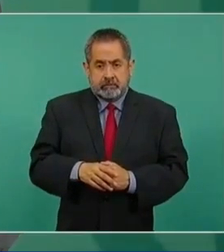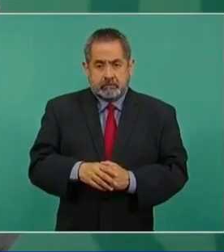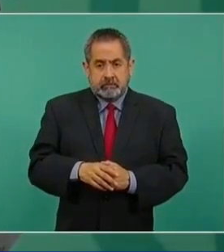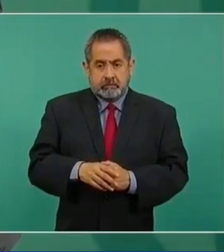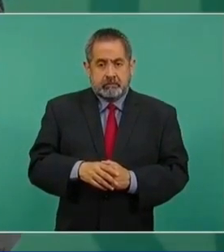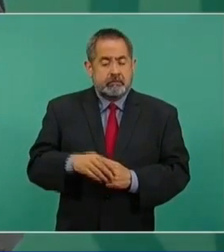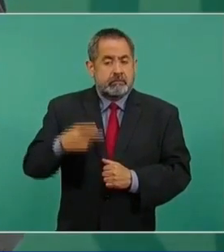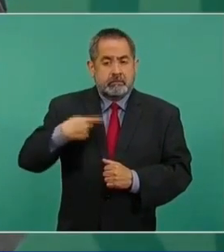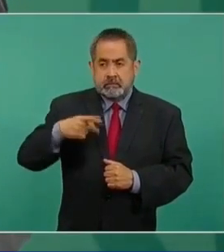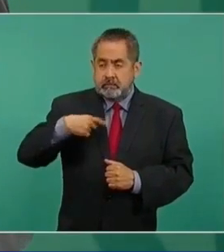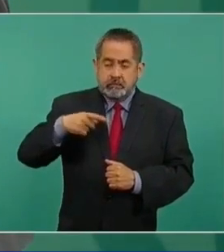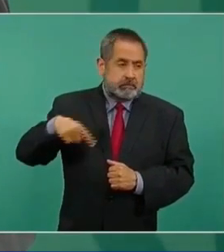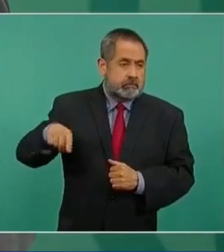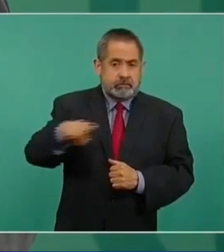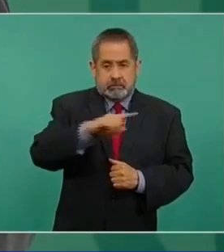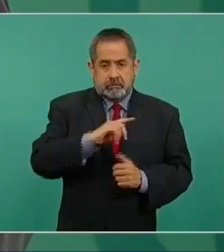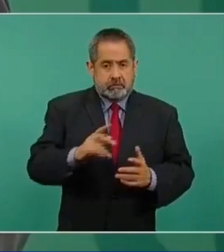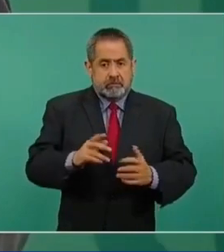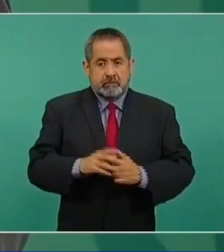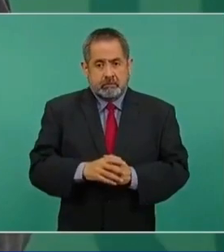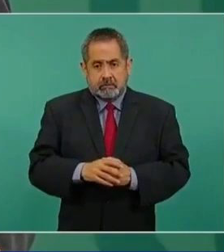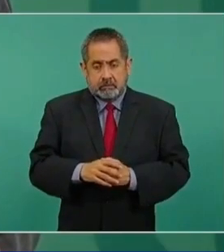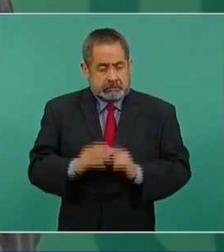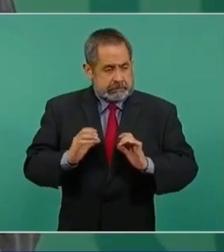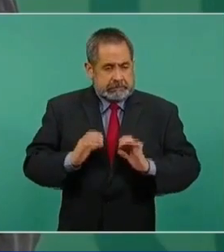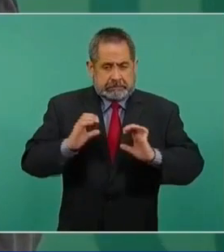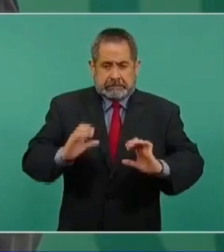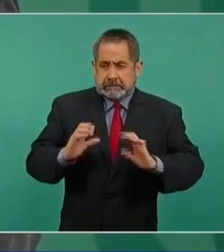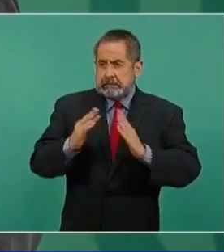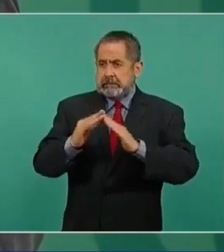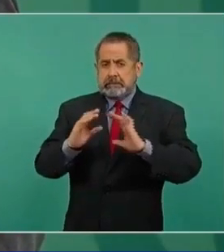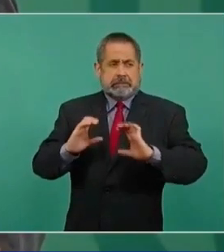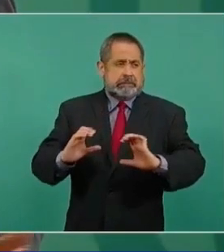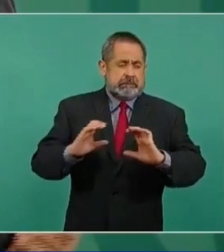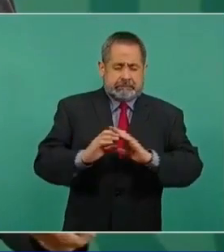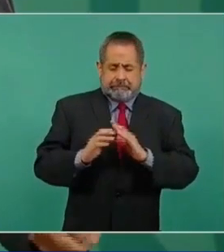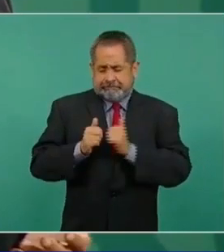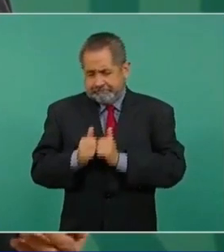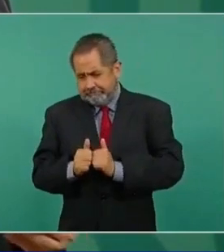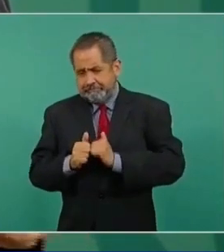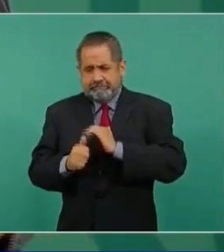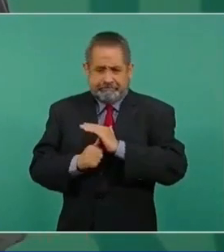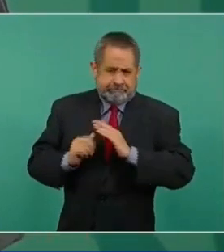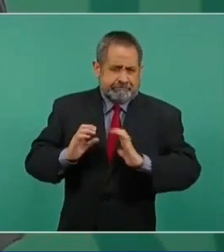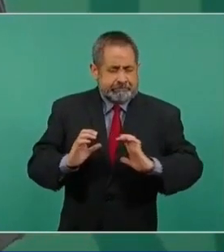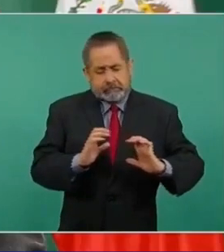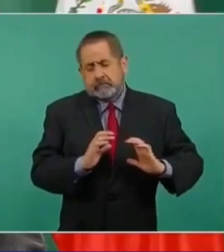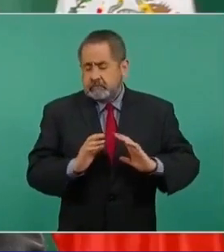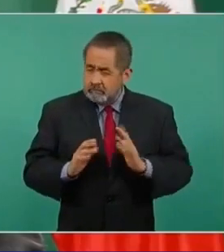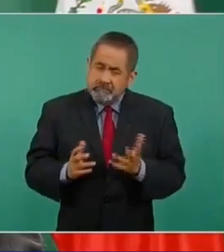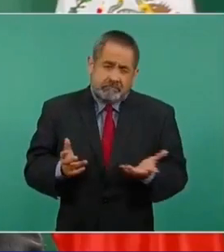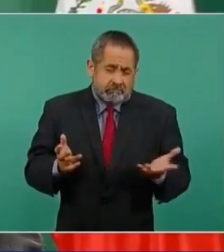la gente que se cuidó, de todas maneras,